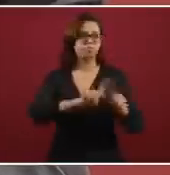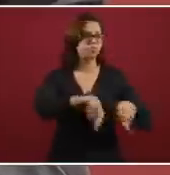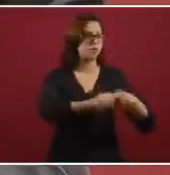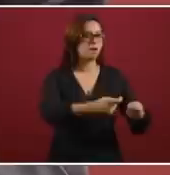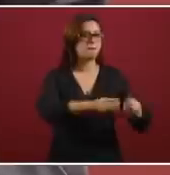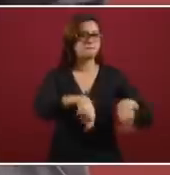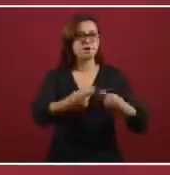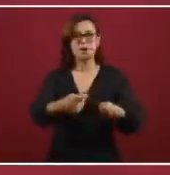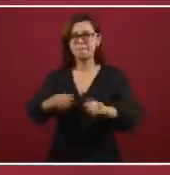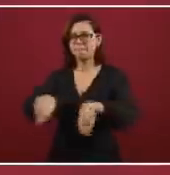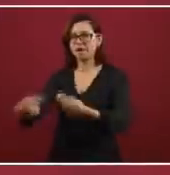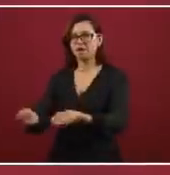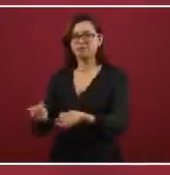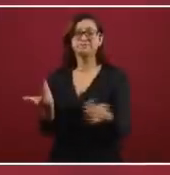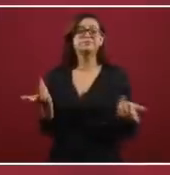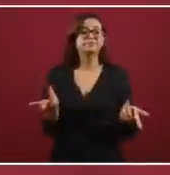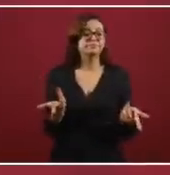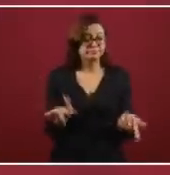y